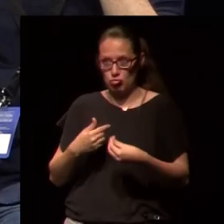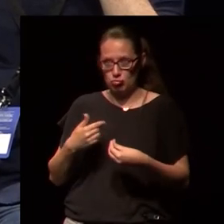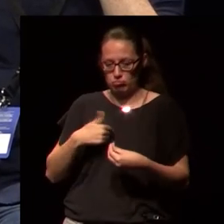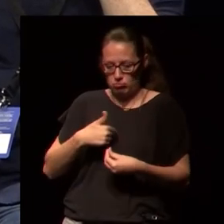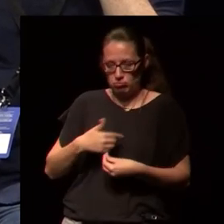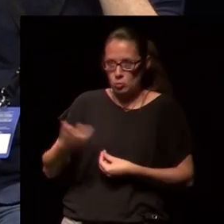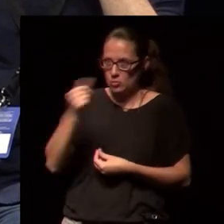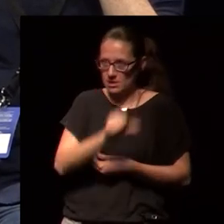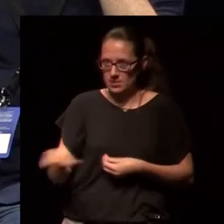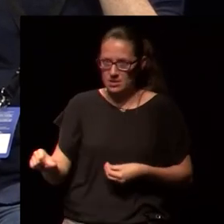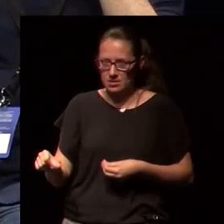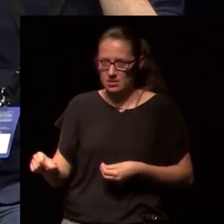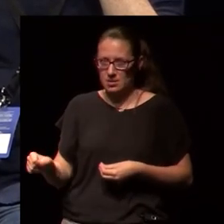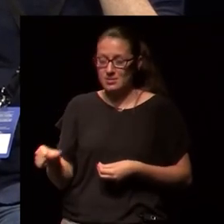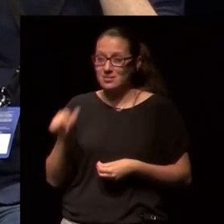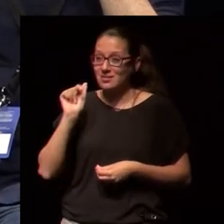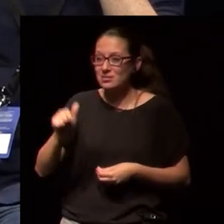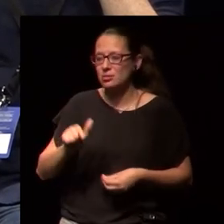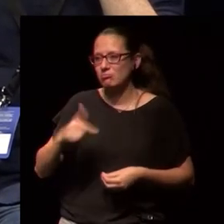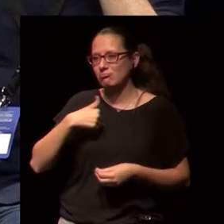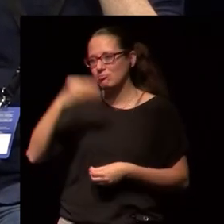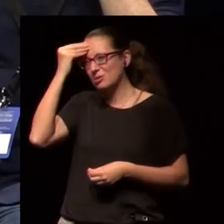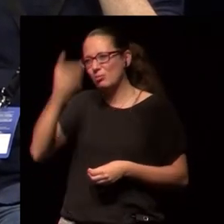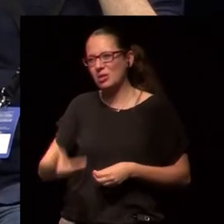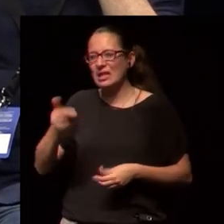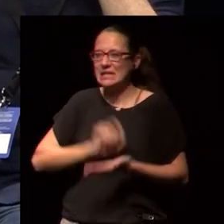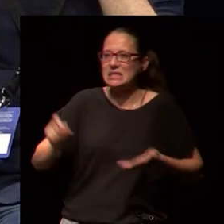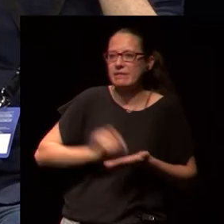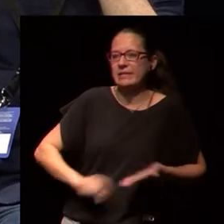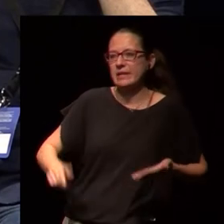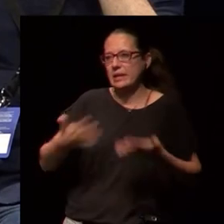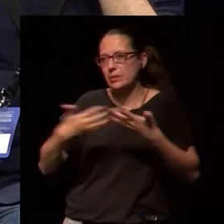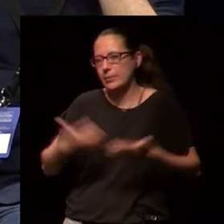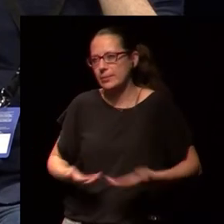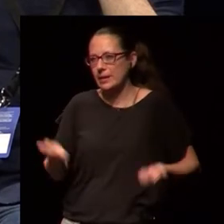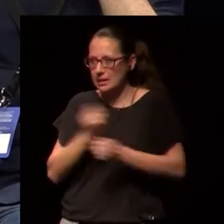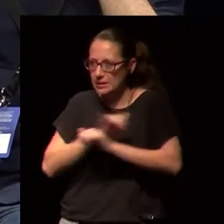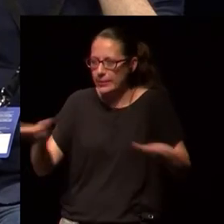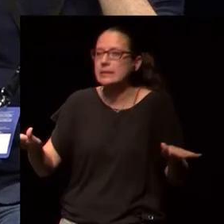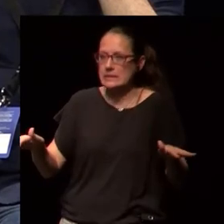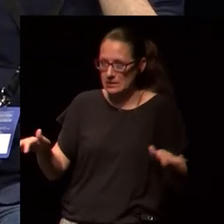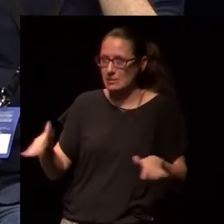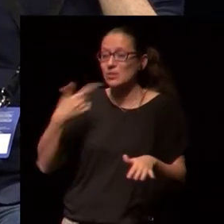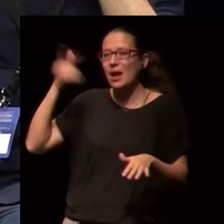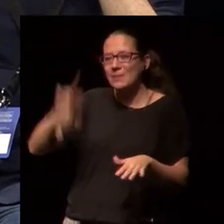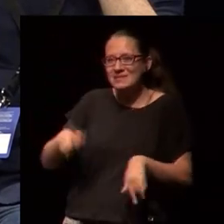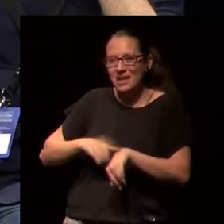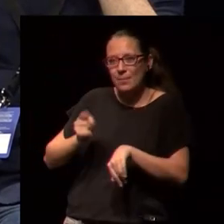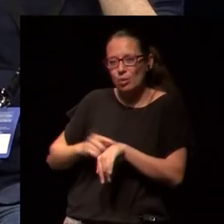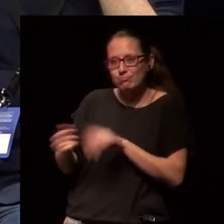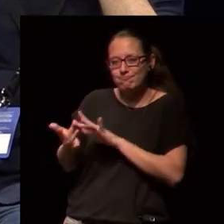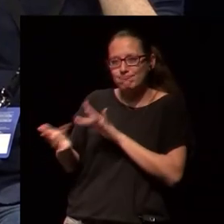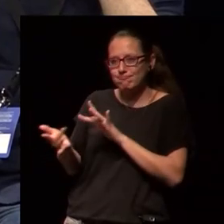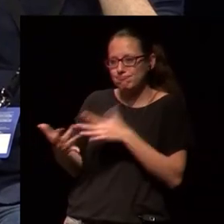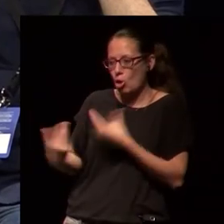parece importante. No solamente escribir, redactar, distribuir, también pasar tiempo juntos, a distancia de los